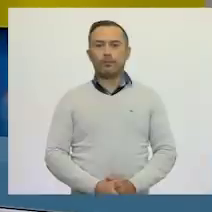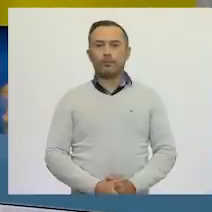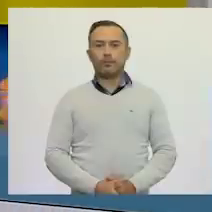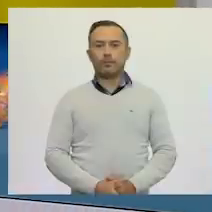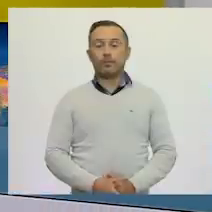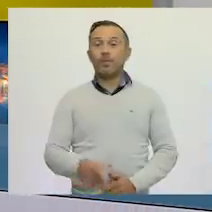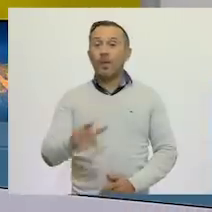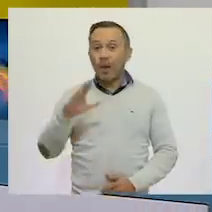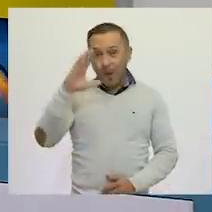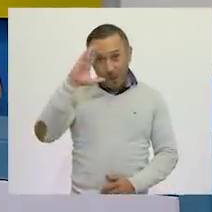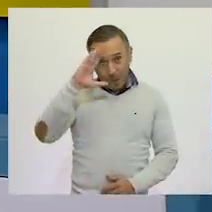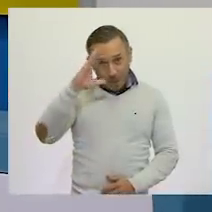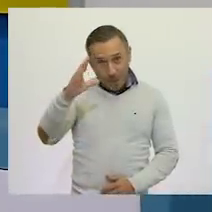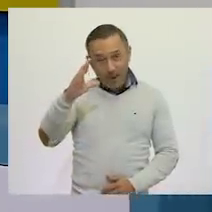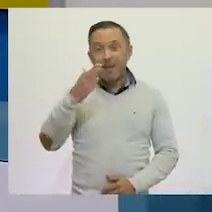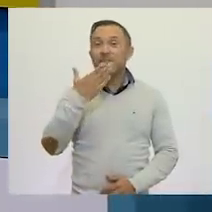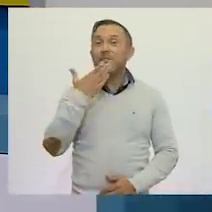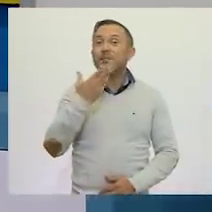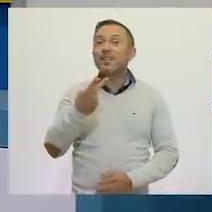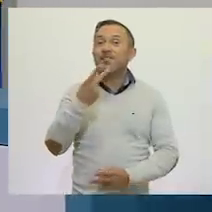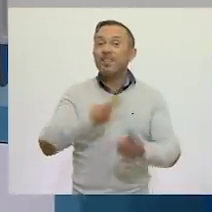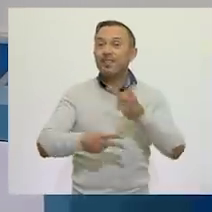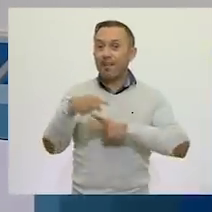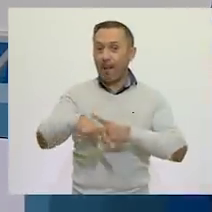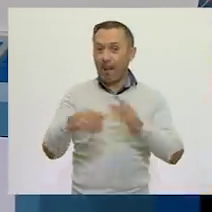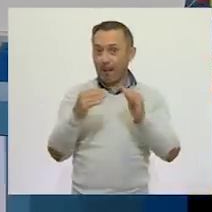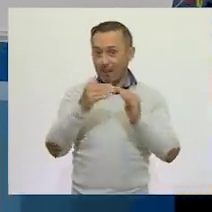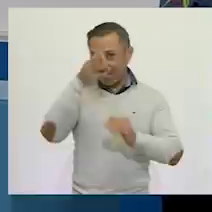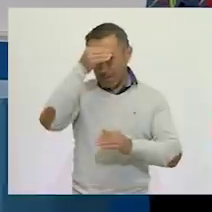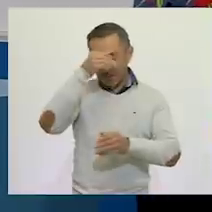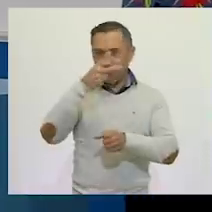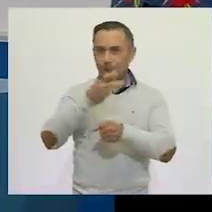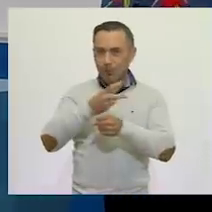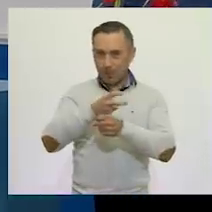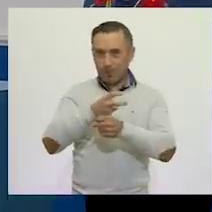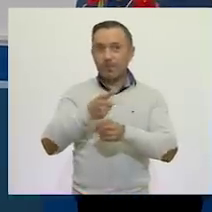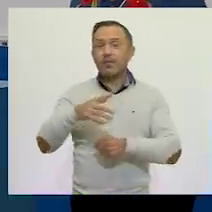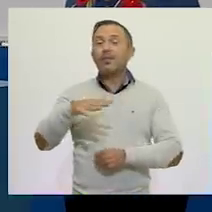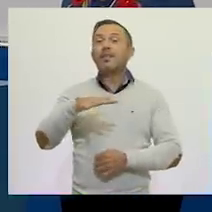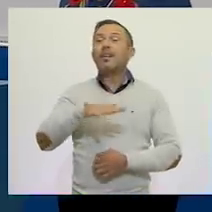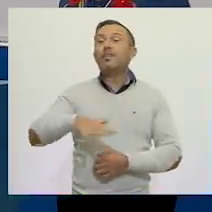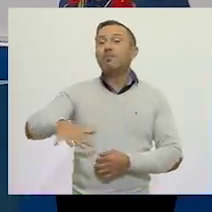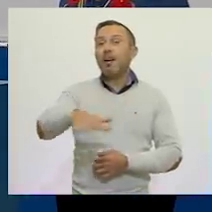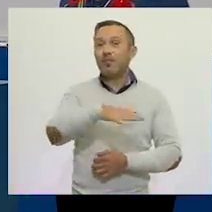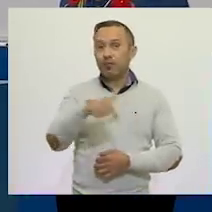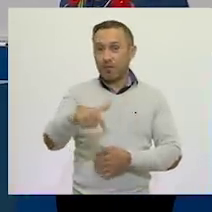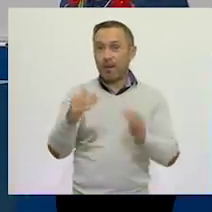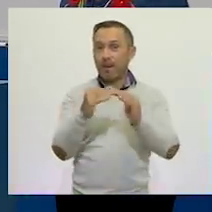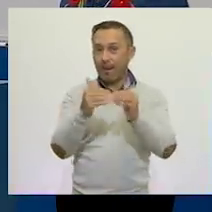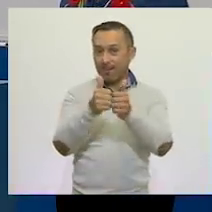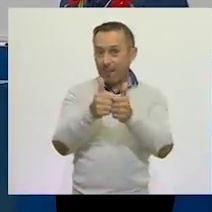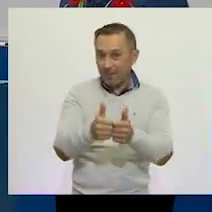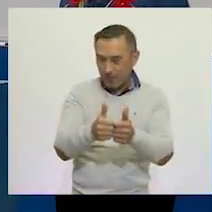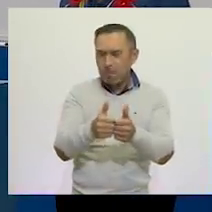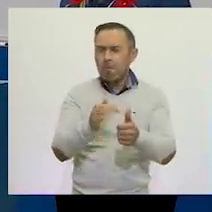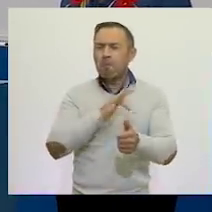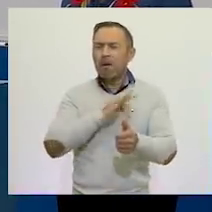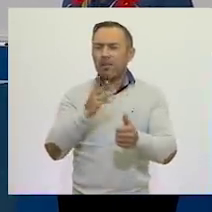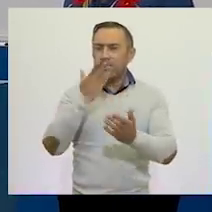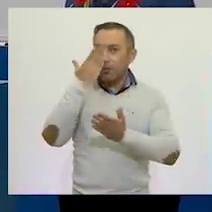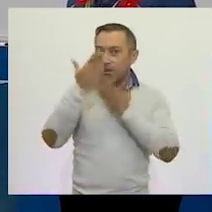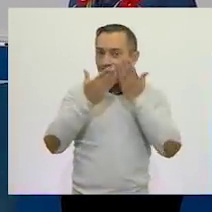Hola, les damos la bienvenida a Aprende en Casa 2, un espacio en el que vamos a poder estudiar y divertirnos desde nuestros